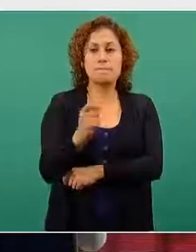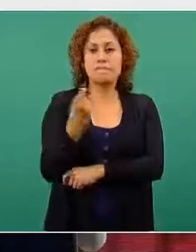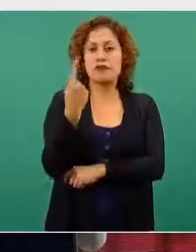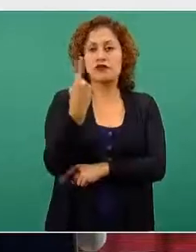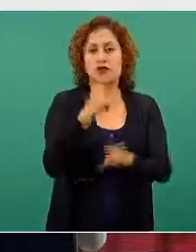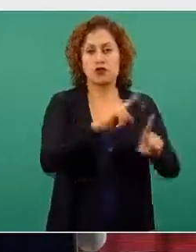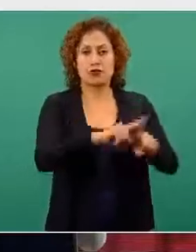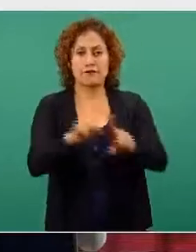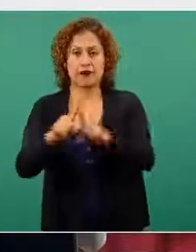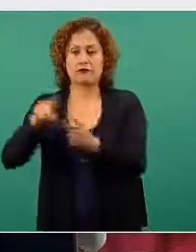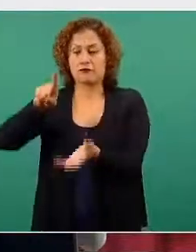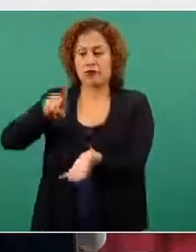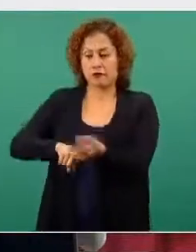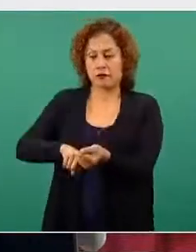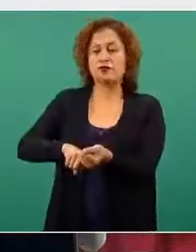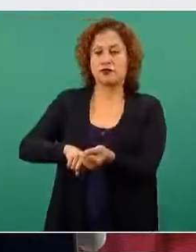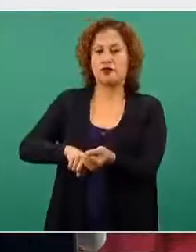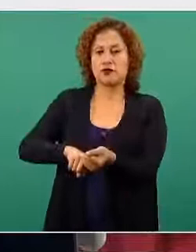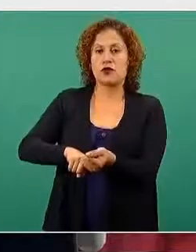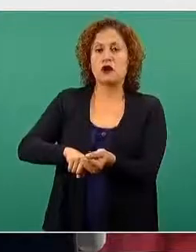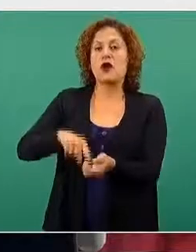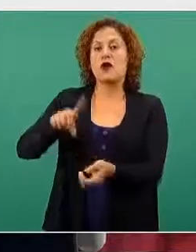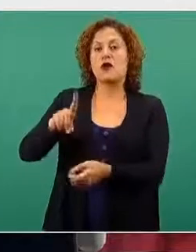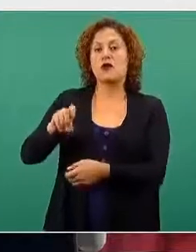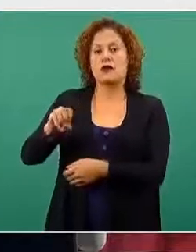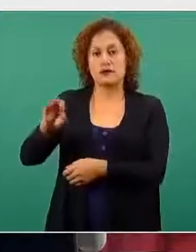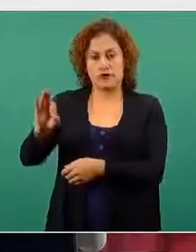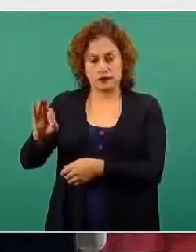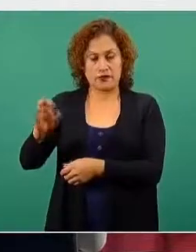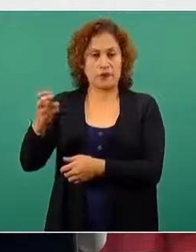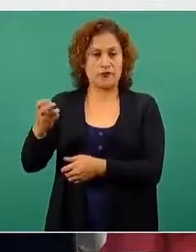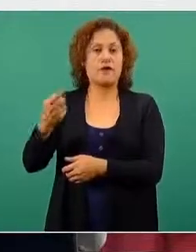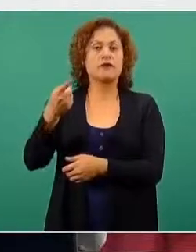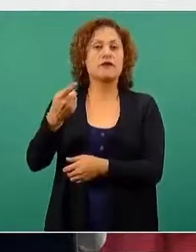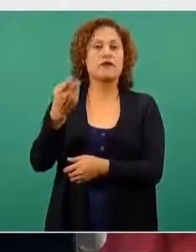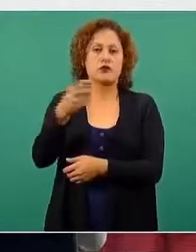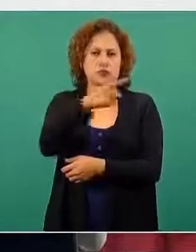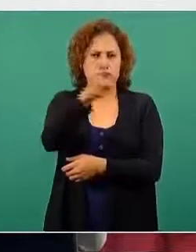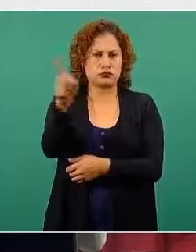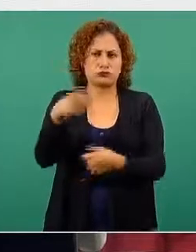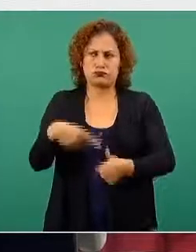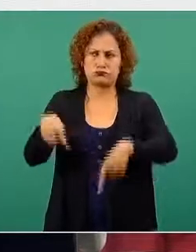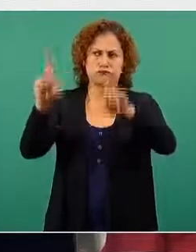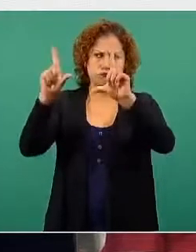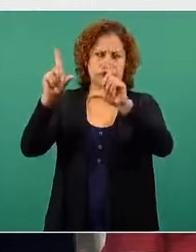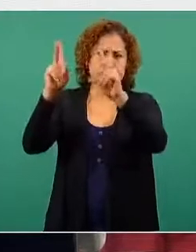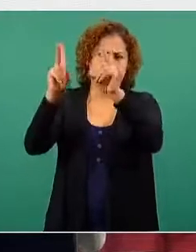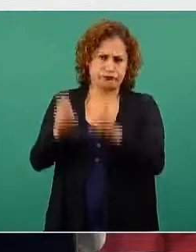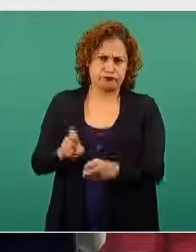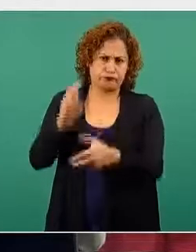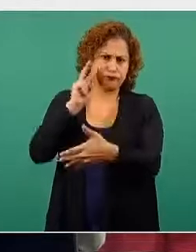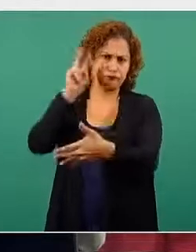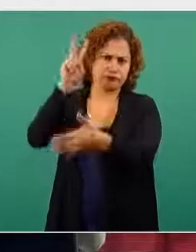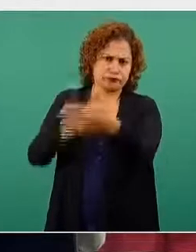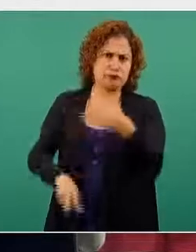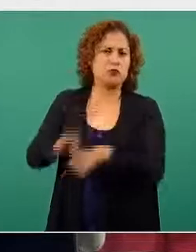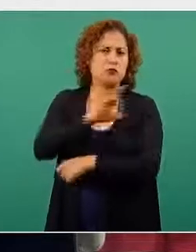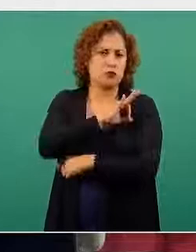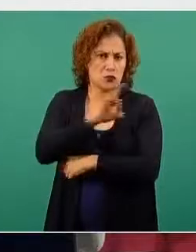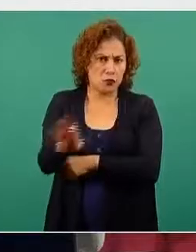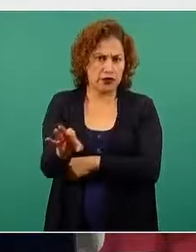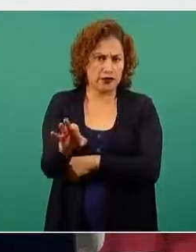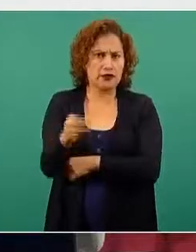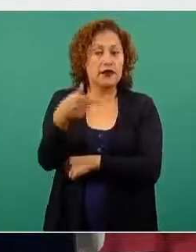del Estado, en el que ustedes pueden revisarlos. Y estos decretos, el espíritu de